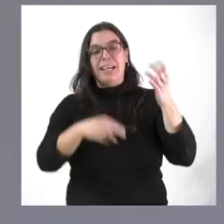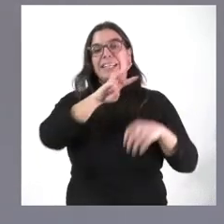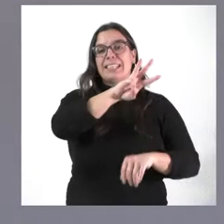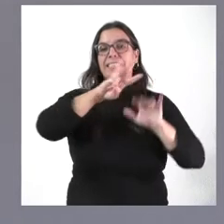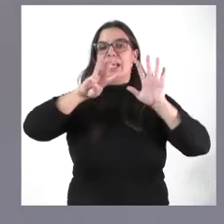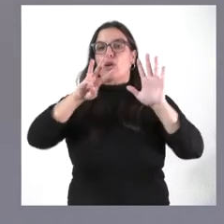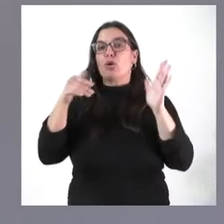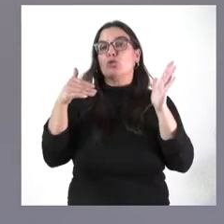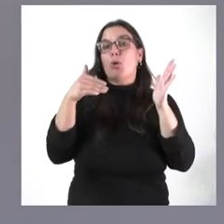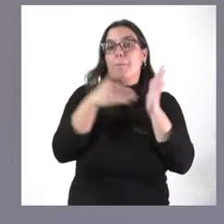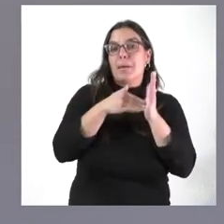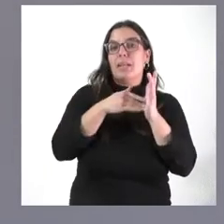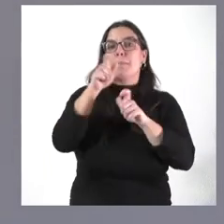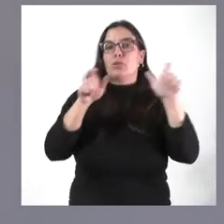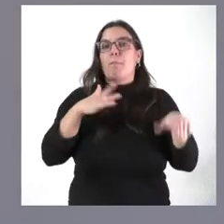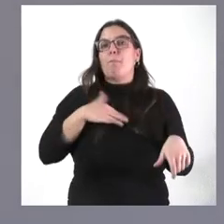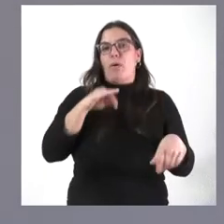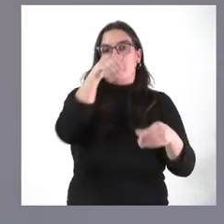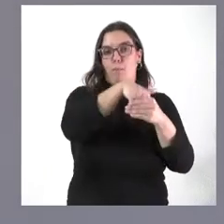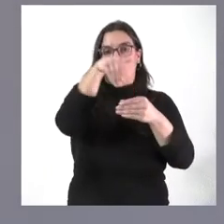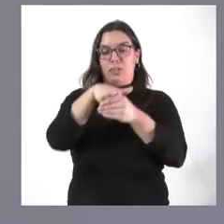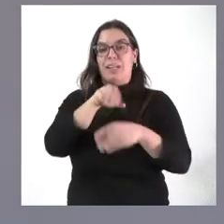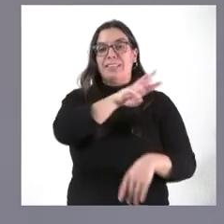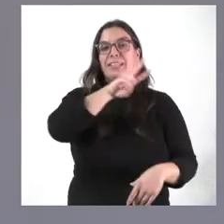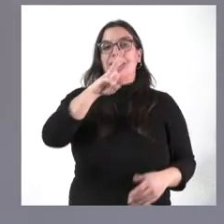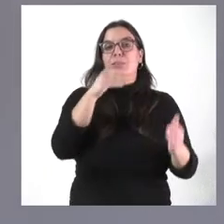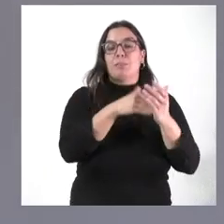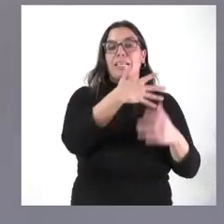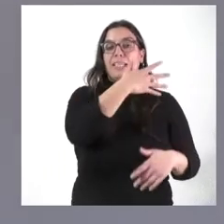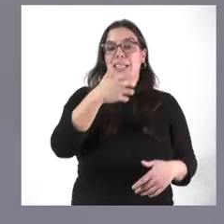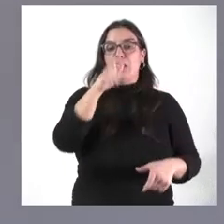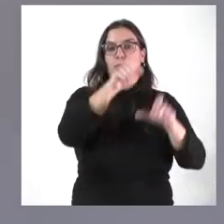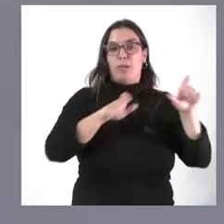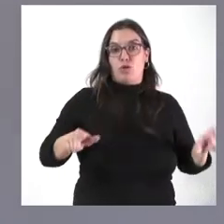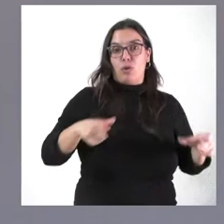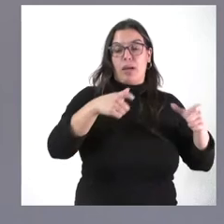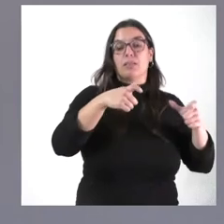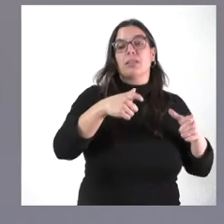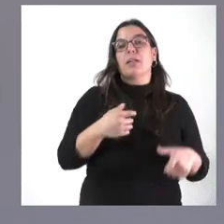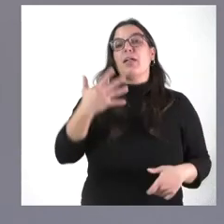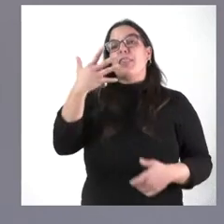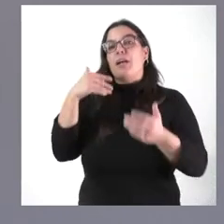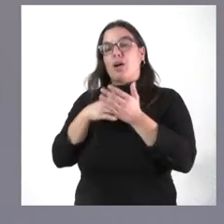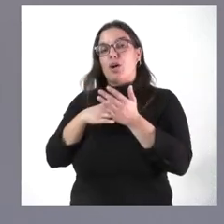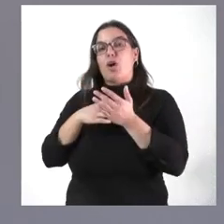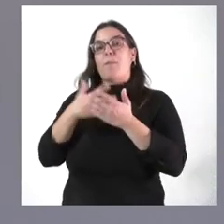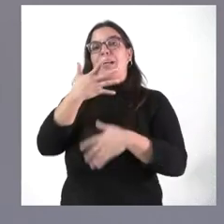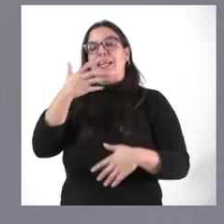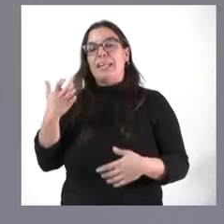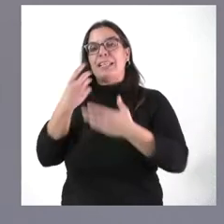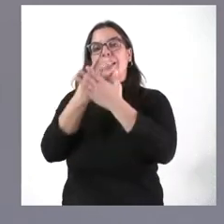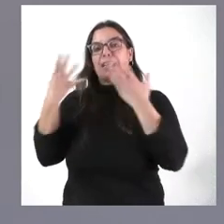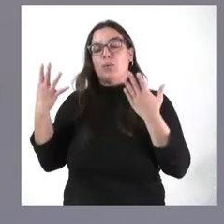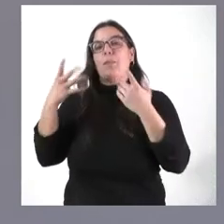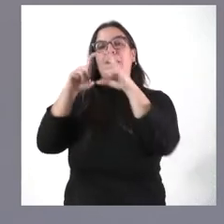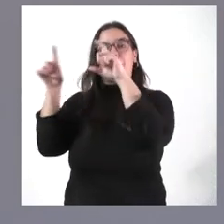posibles electores 33.545 personas físicas más tres más cinco mil quinientas diecinueve